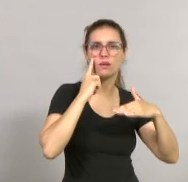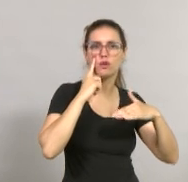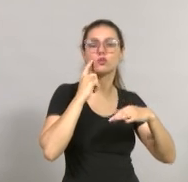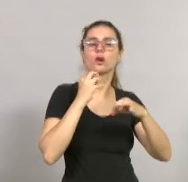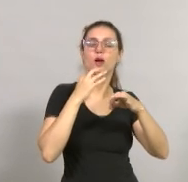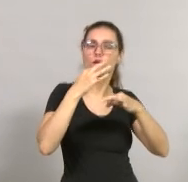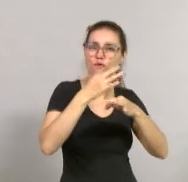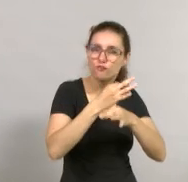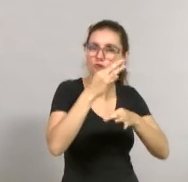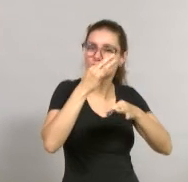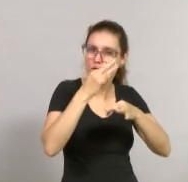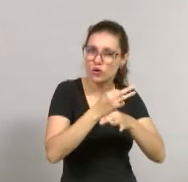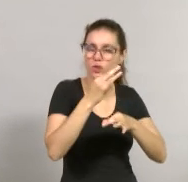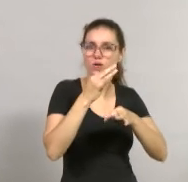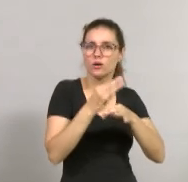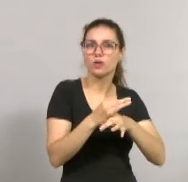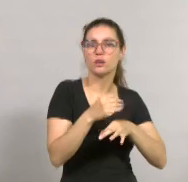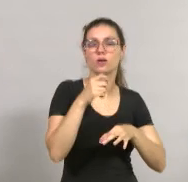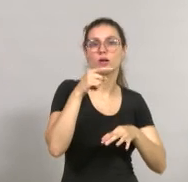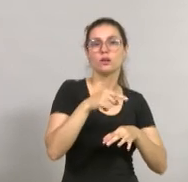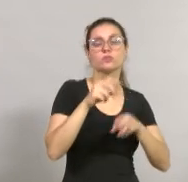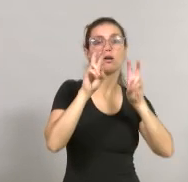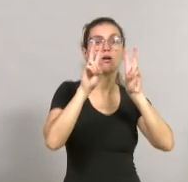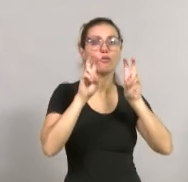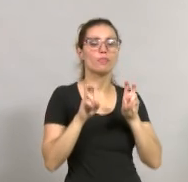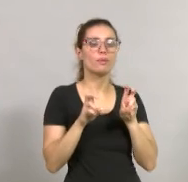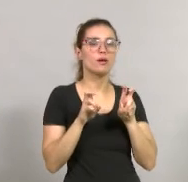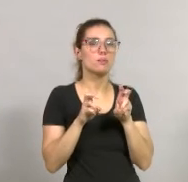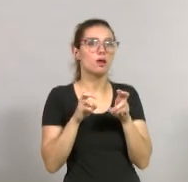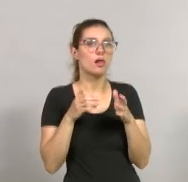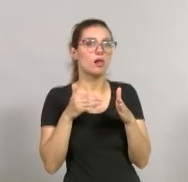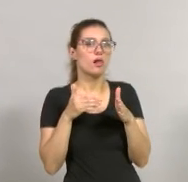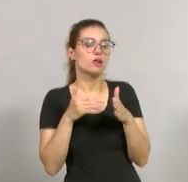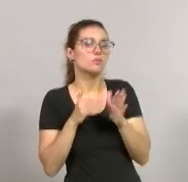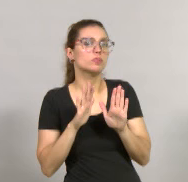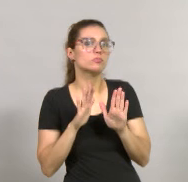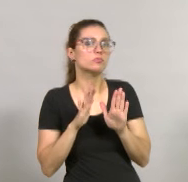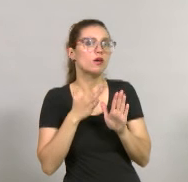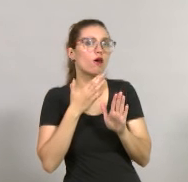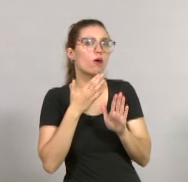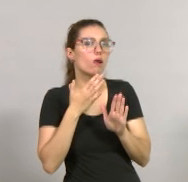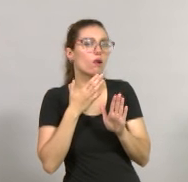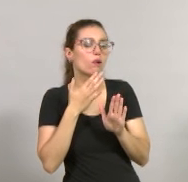bien no es una cuestión, me parece que se pueda limitar al correcto uso, sí hay